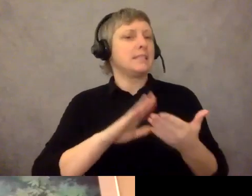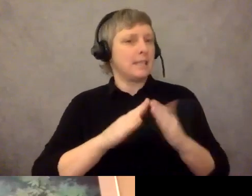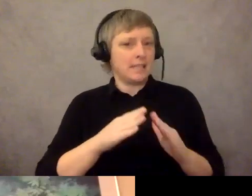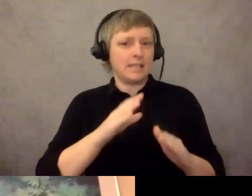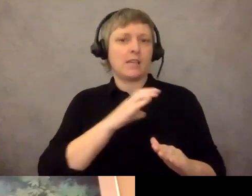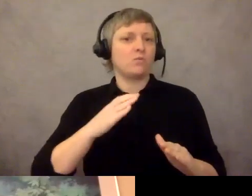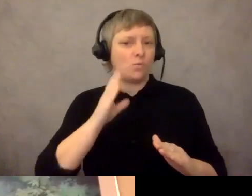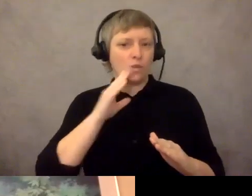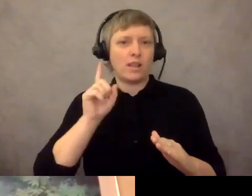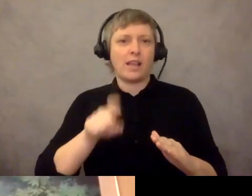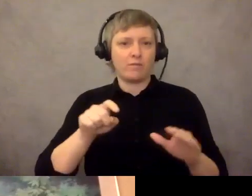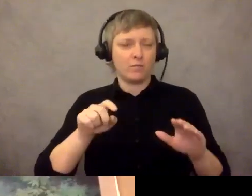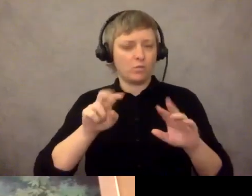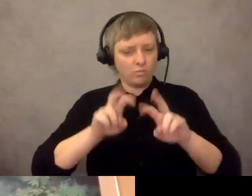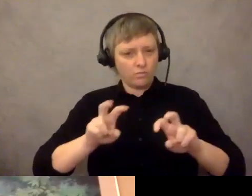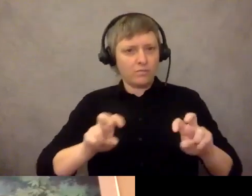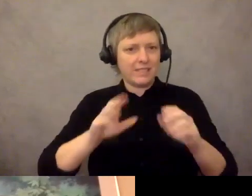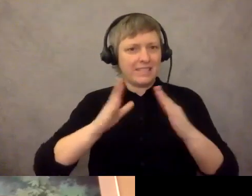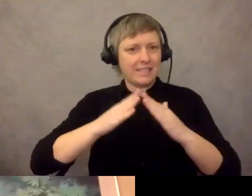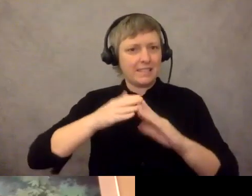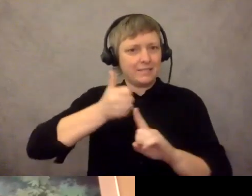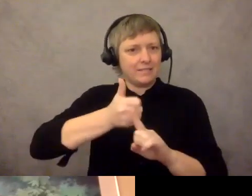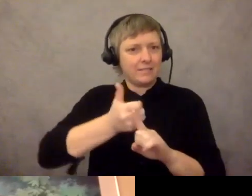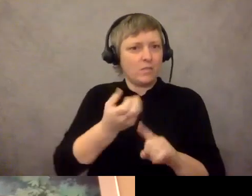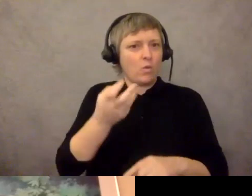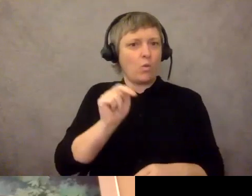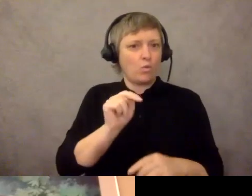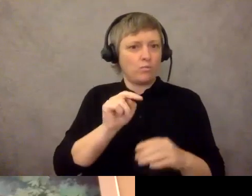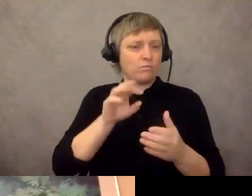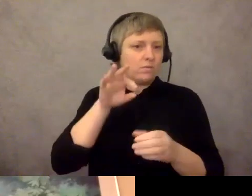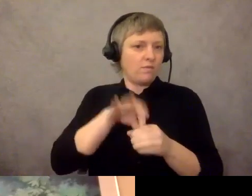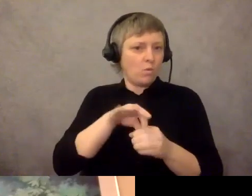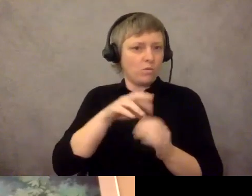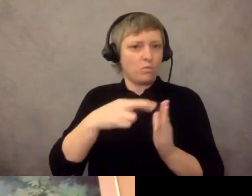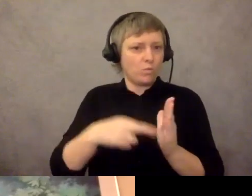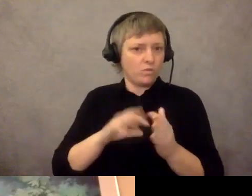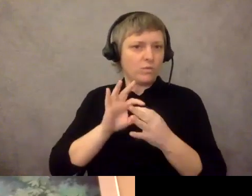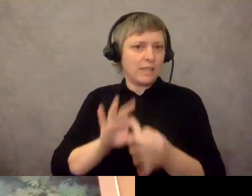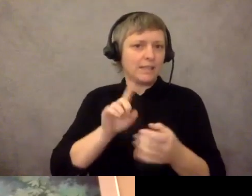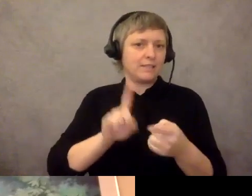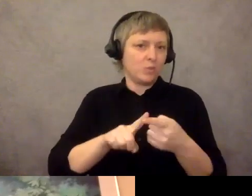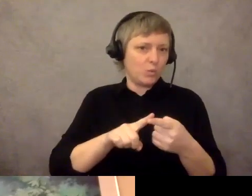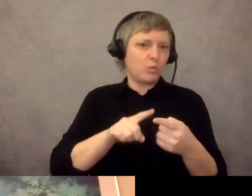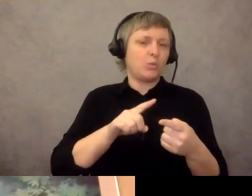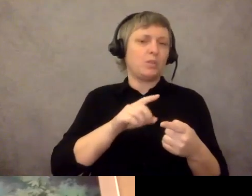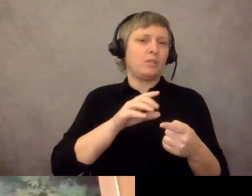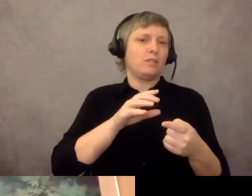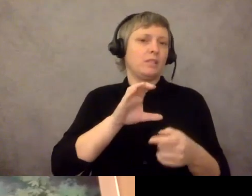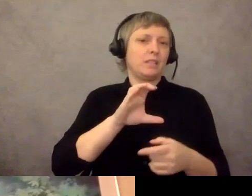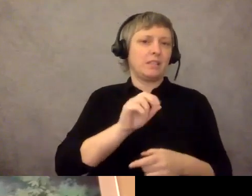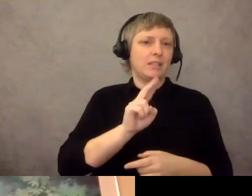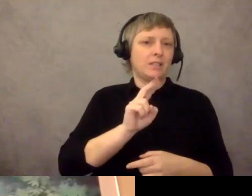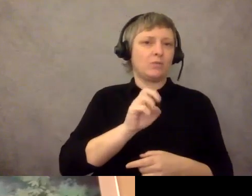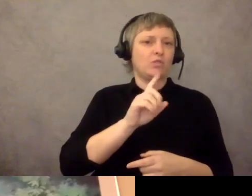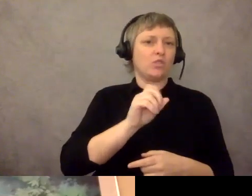las reglas de la ciudad que el consejero y los alcaldes y van a tener que ajustar sus propias reglas